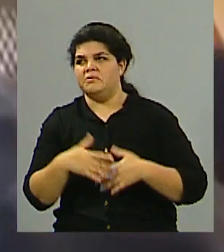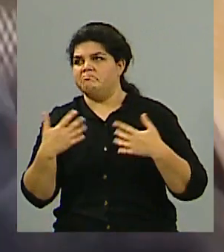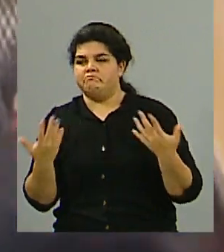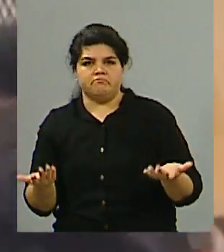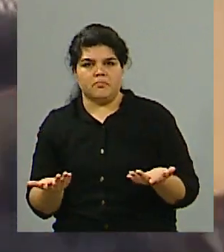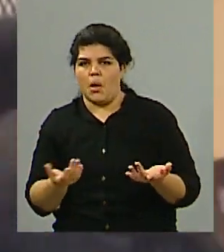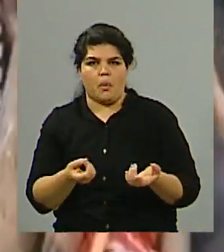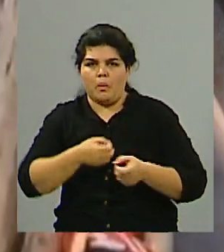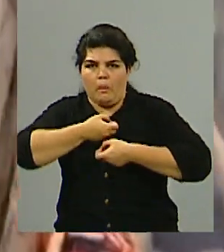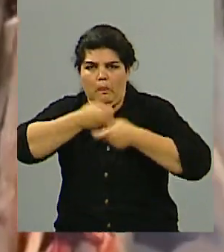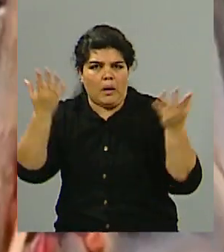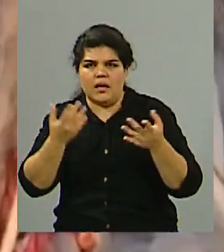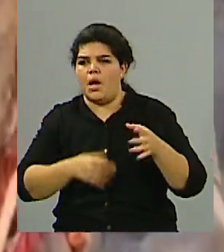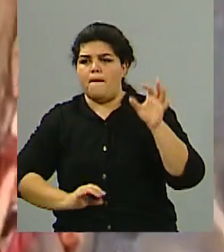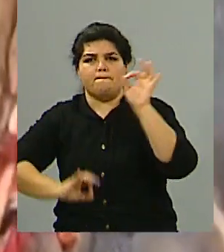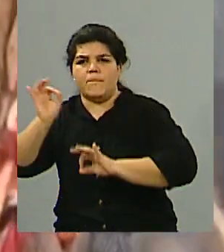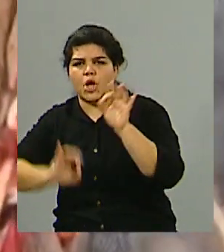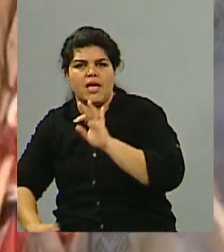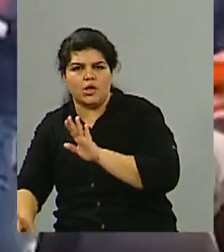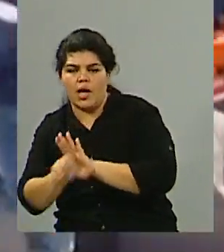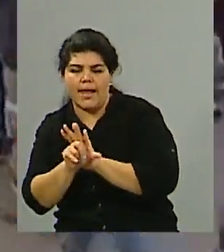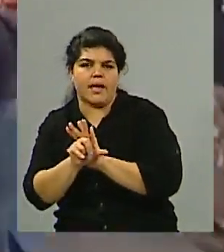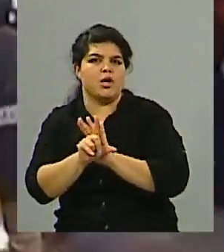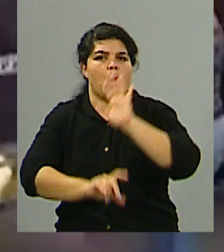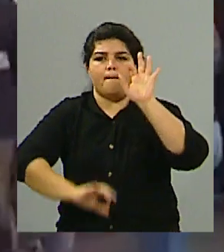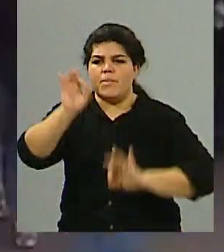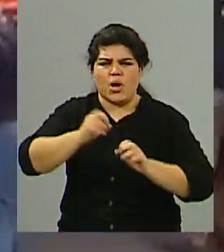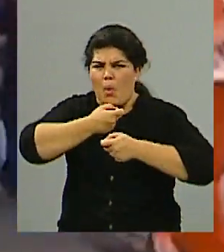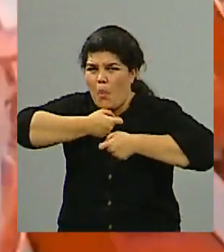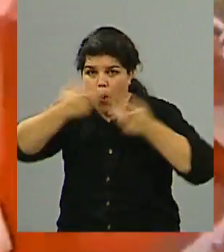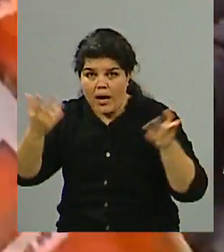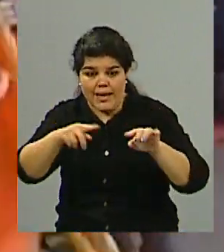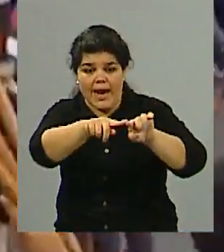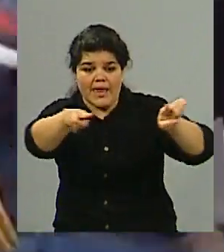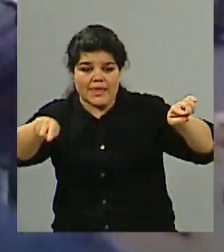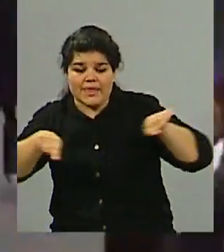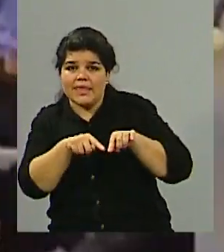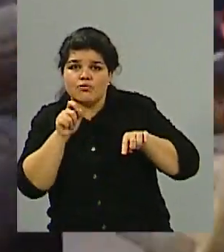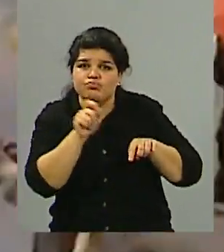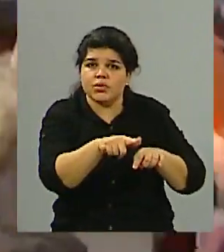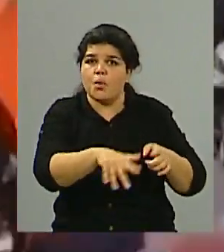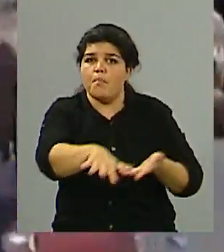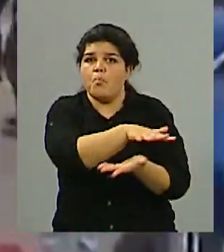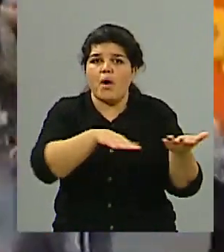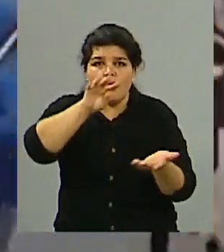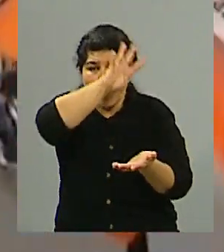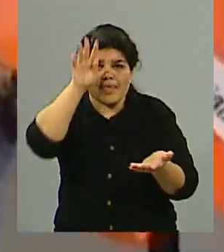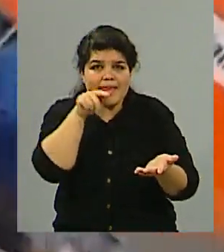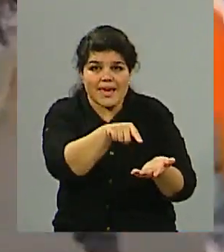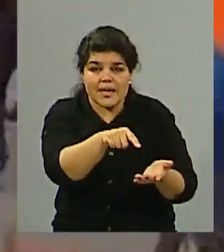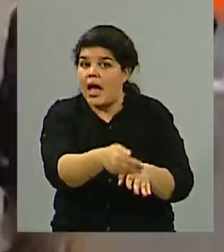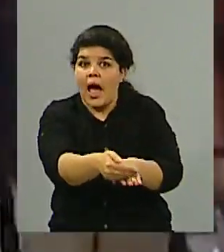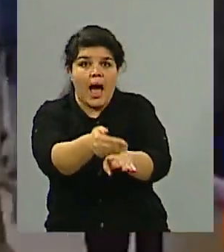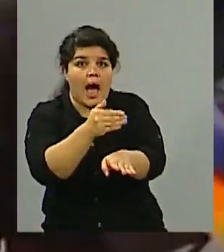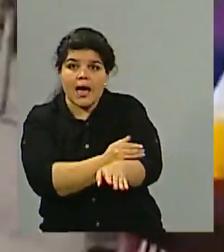programa, proyecto de ley, proyecto que se quiera desarrollar. Digo, cuando se involucra derechos de pueblos indígenas, se tiene que llevar